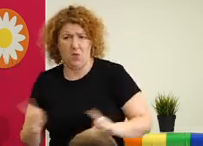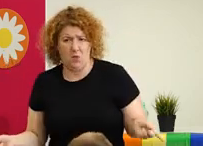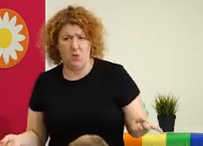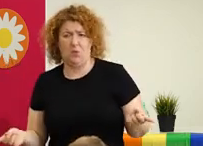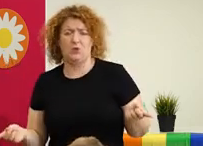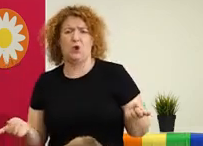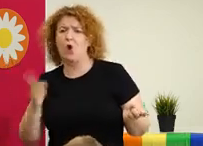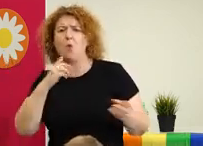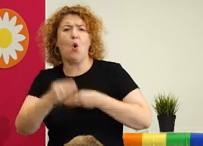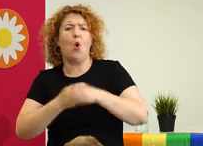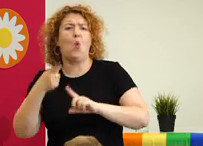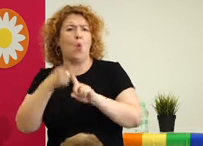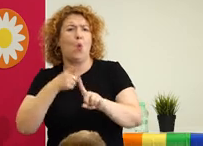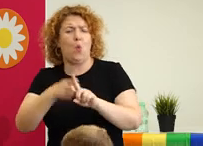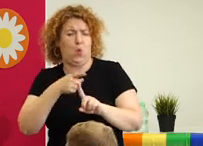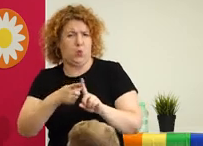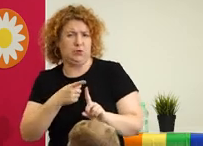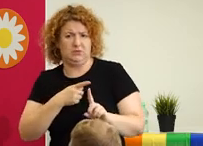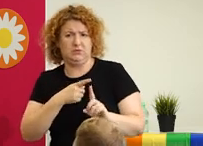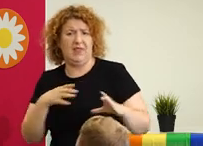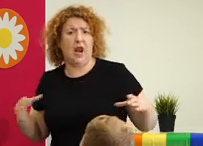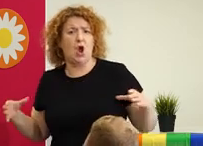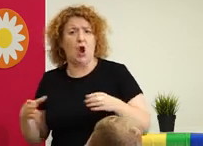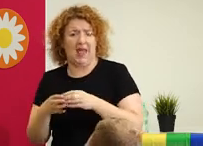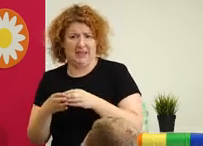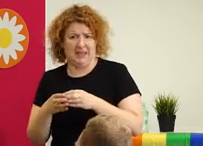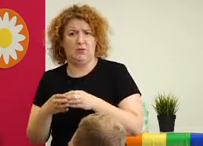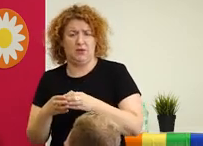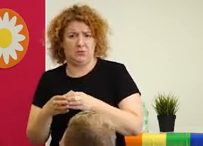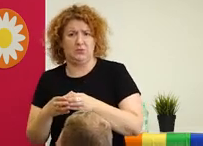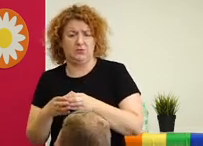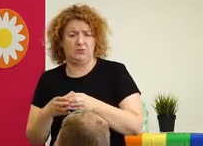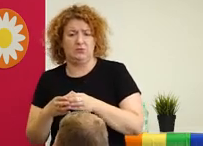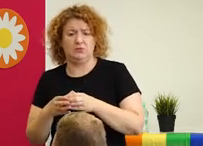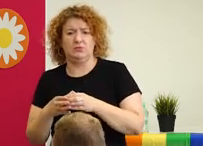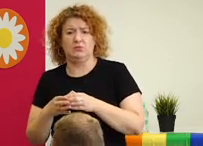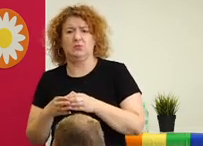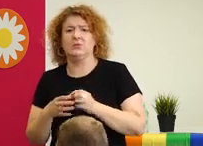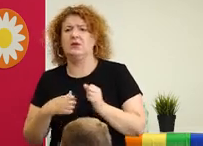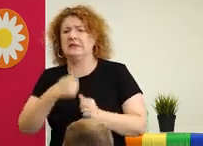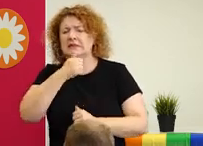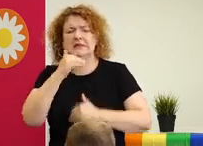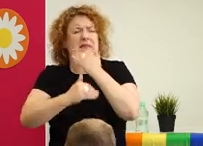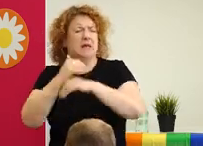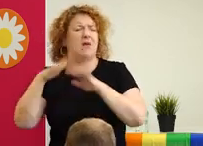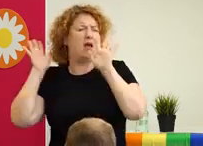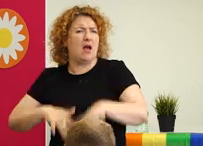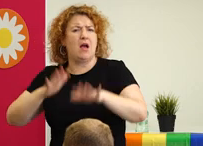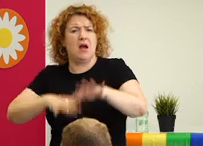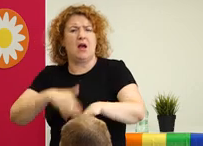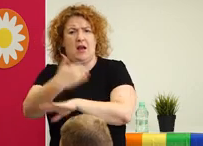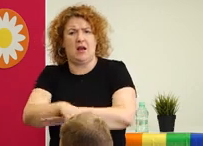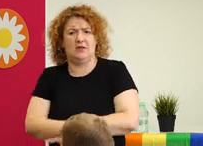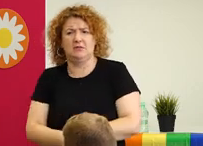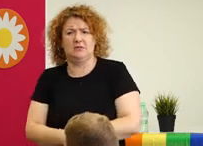de la instrumentalización que quieren hacer de un colectivo que salió con resiliencia a las calles y que